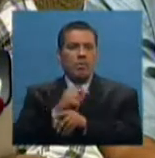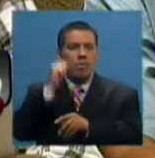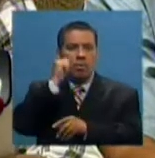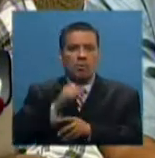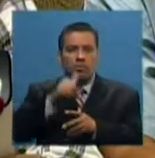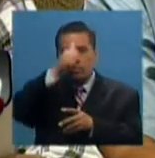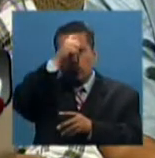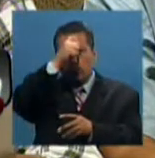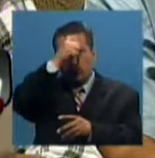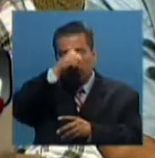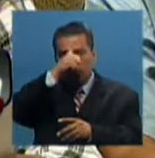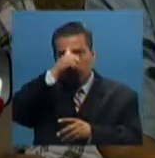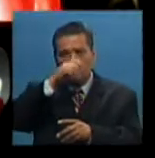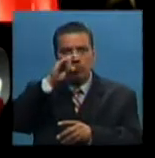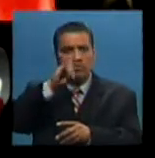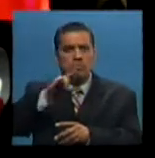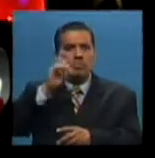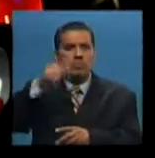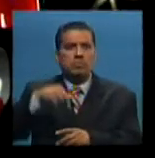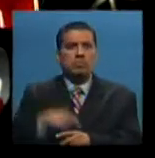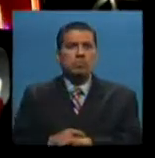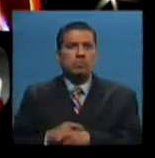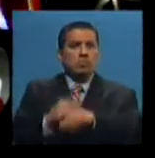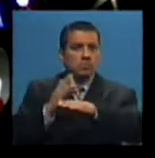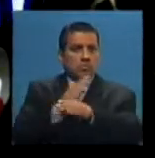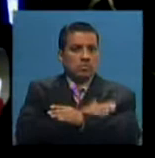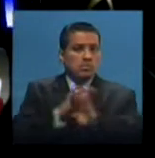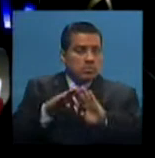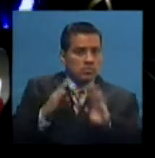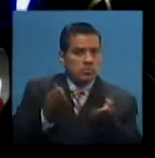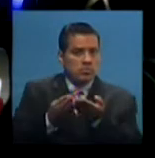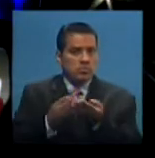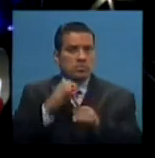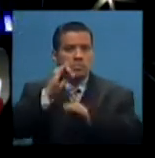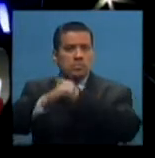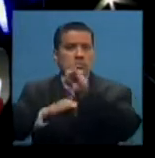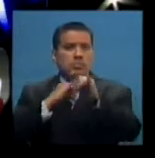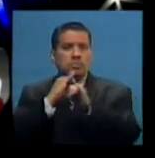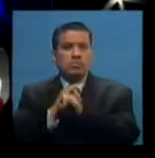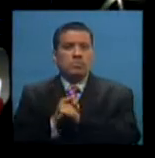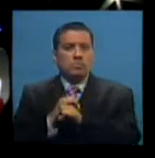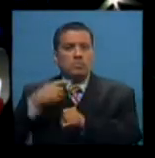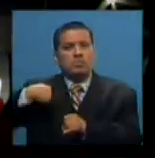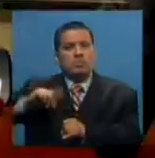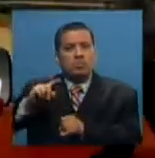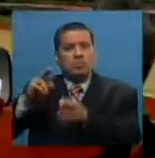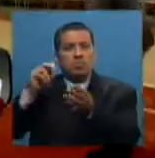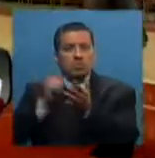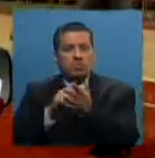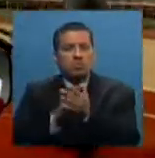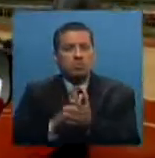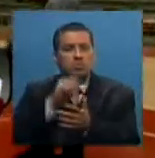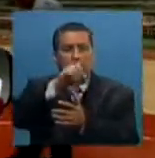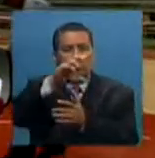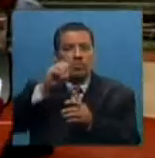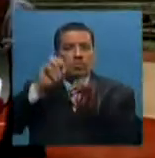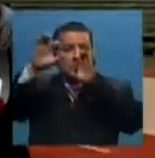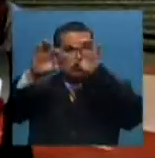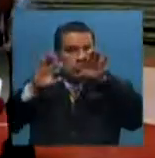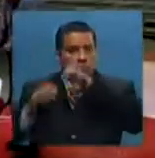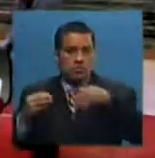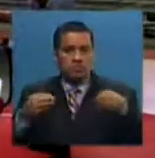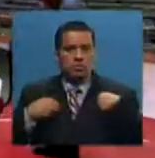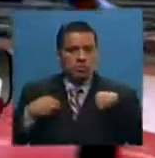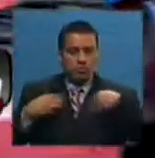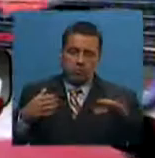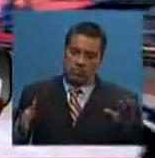sábado, domingo y lunes. El premundial será un evento de talla internacional, el cual tendrá una repercusión en más de 100 países que viven